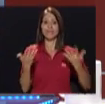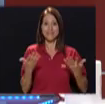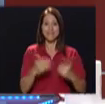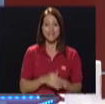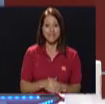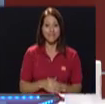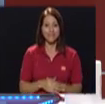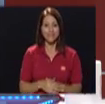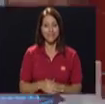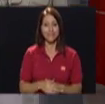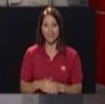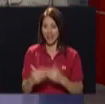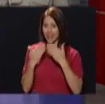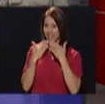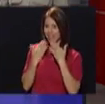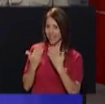distancia.